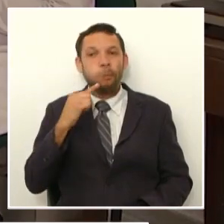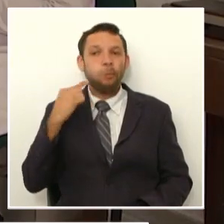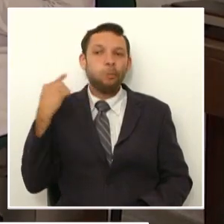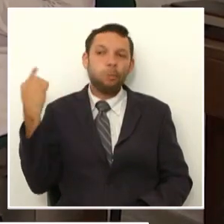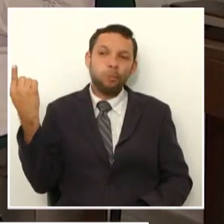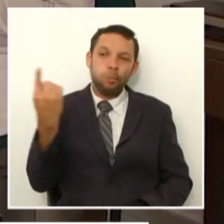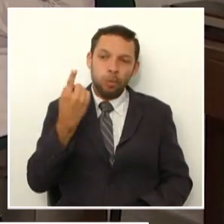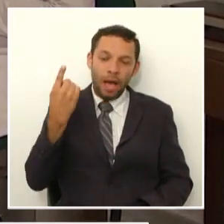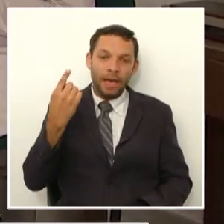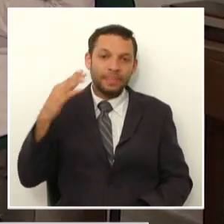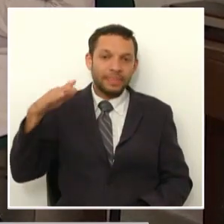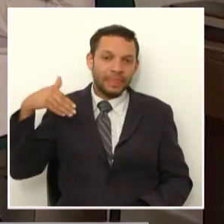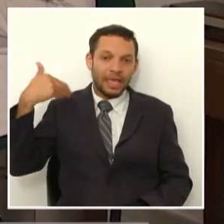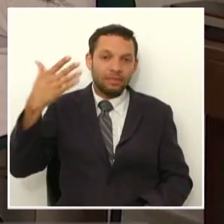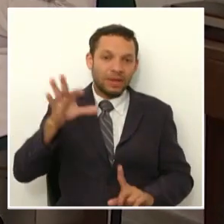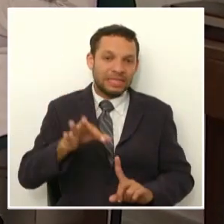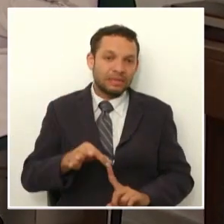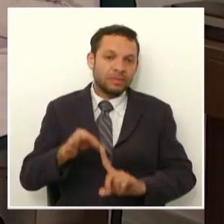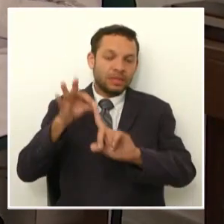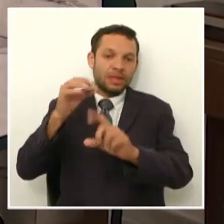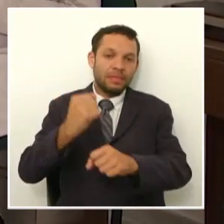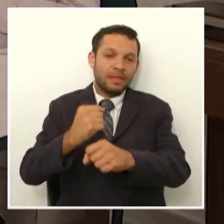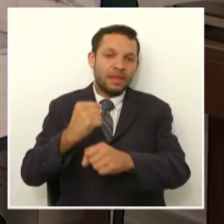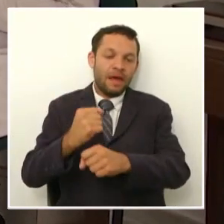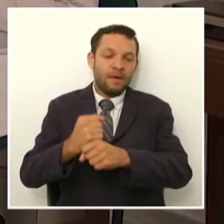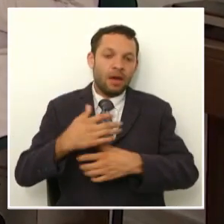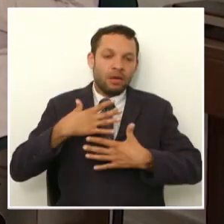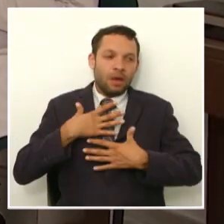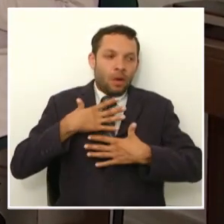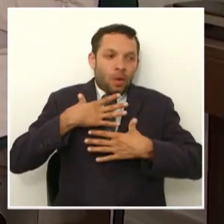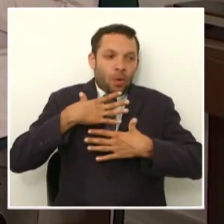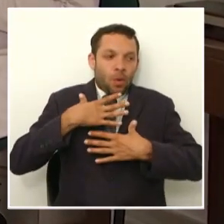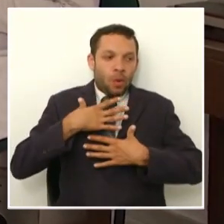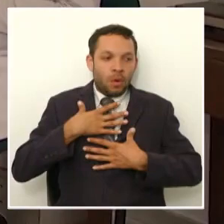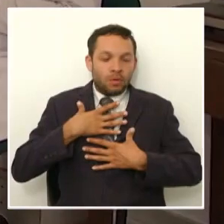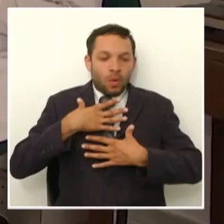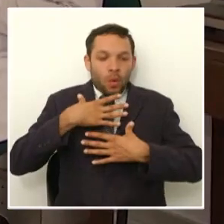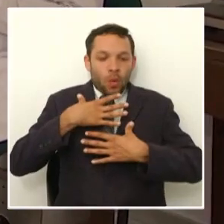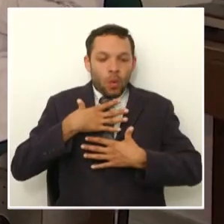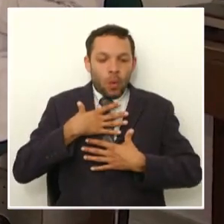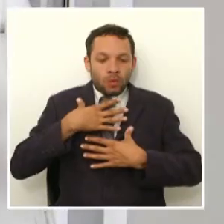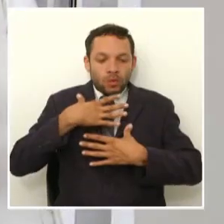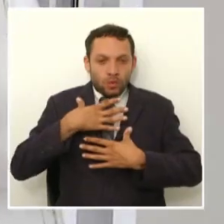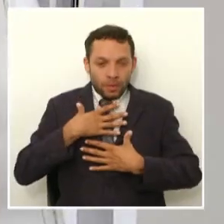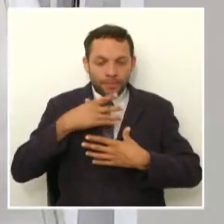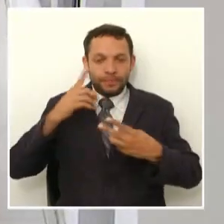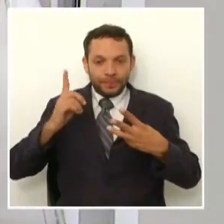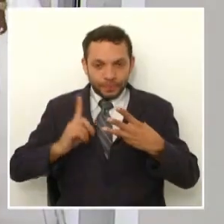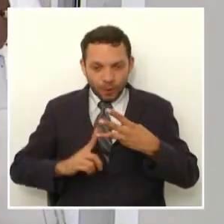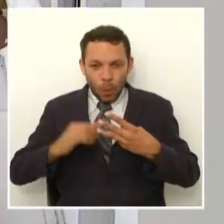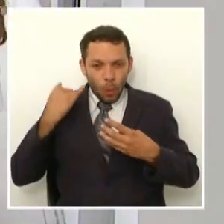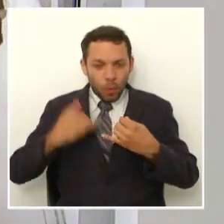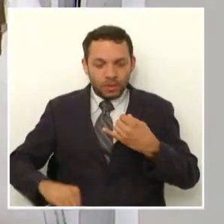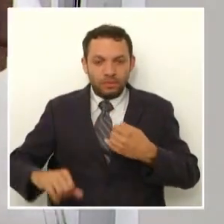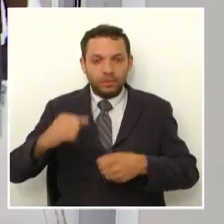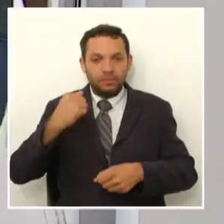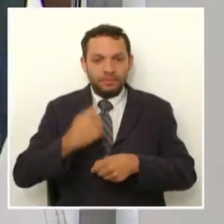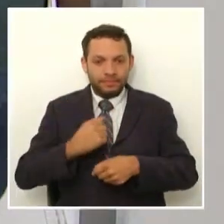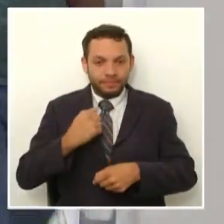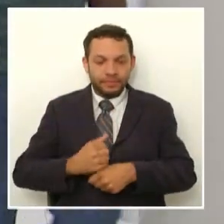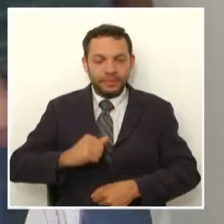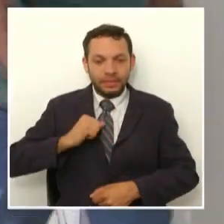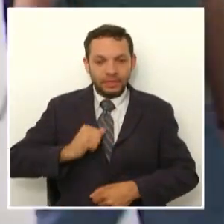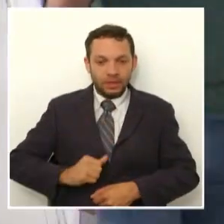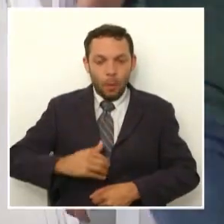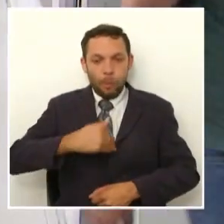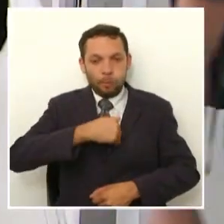especializó en neumología, posteriormente desarrollaron la cirugía cardíaca, etcétera, y es un hospital de